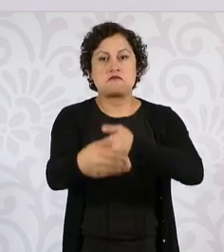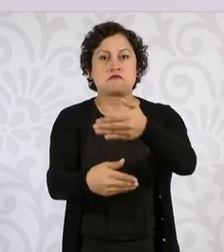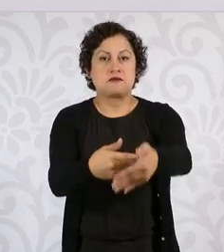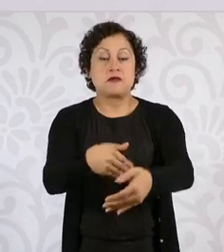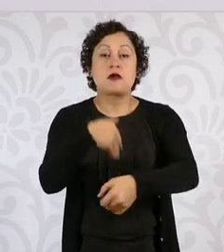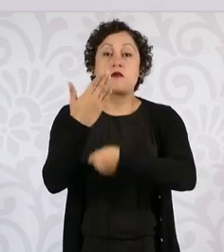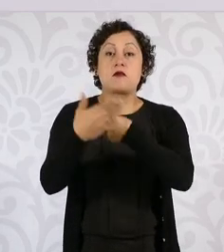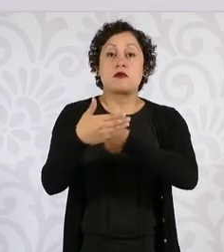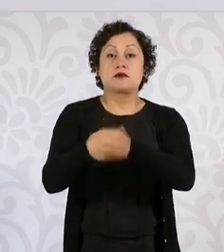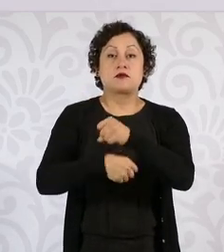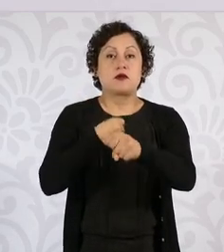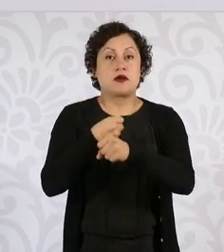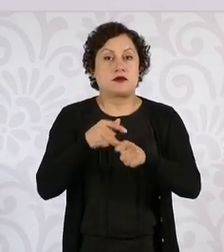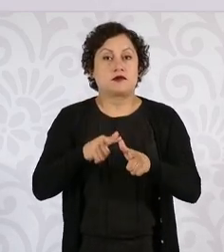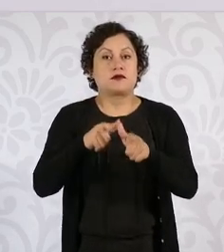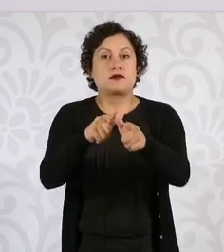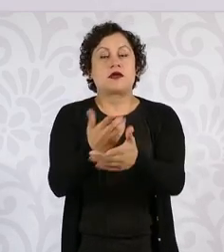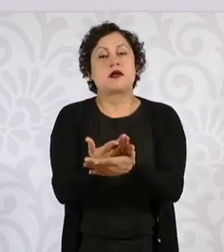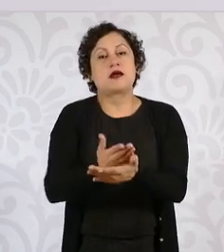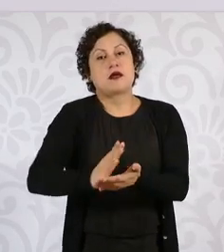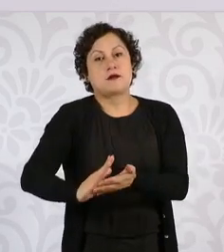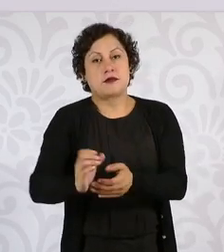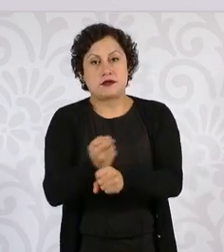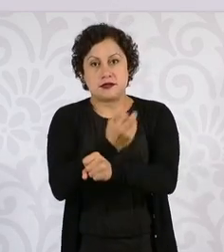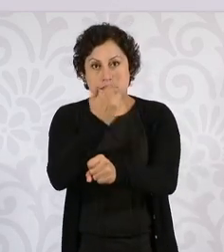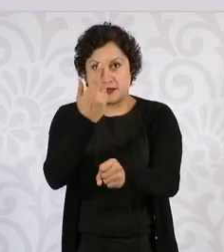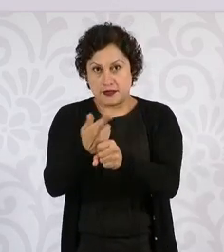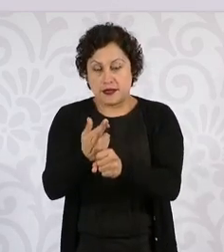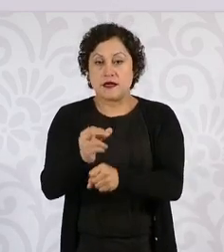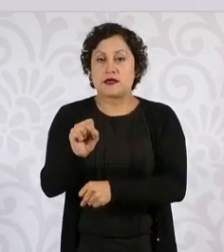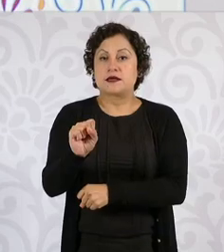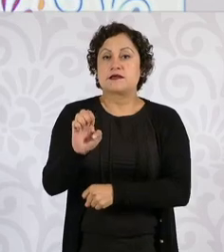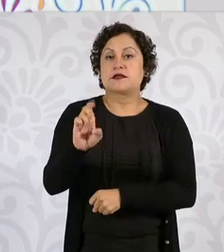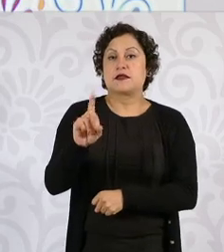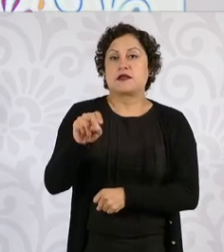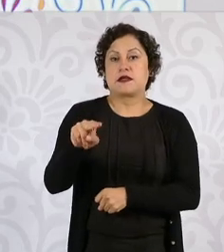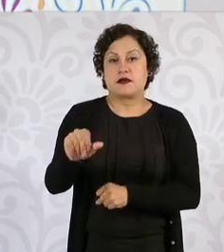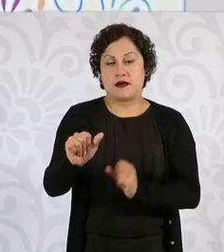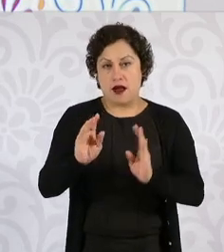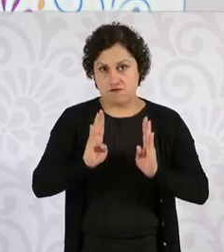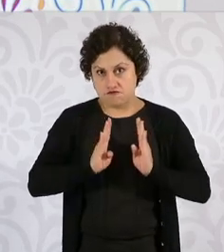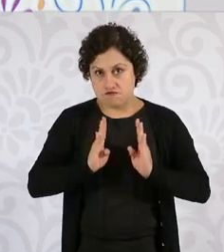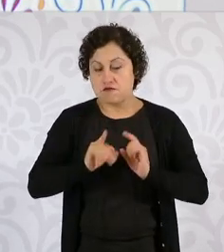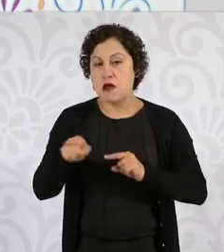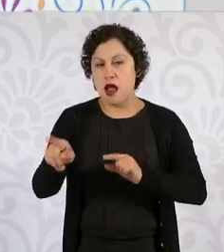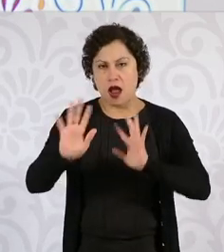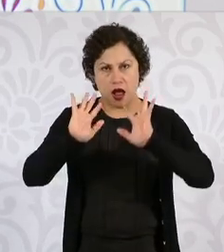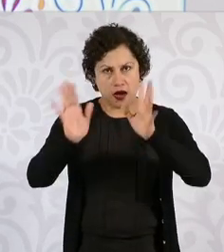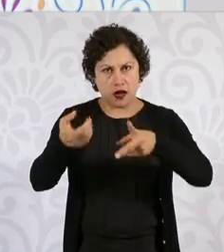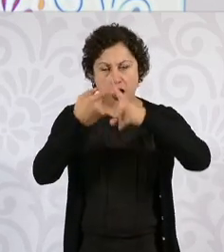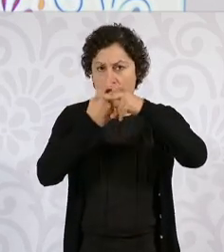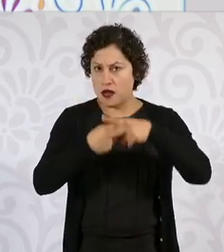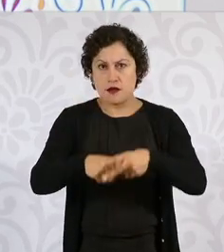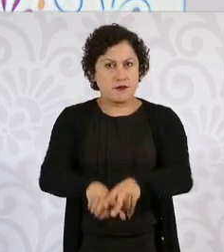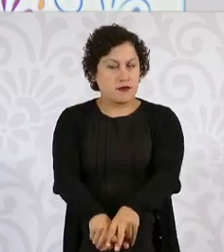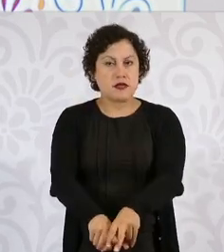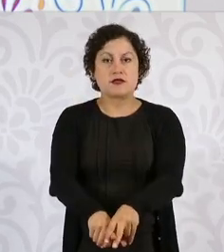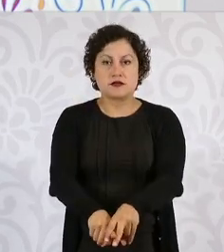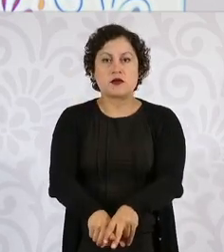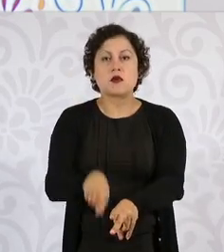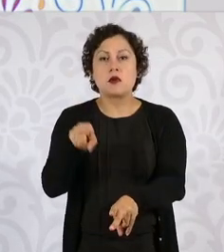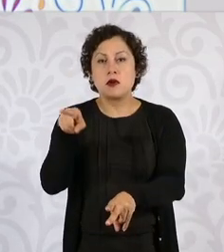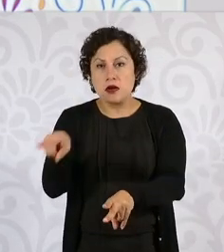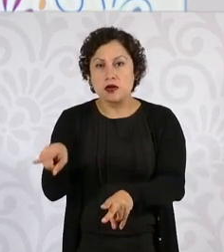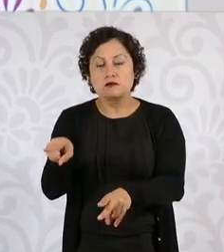Además, la Secretaría de la Defensa Nacional ya inició en todas las carreteras que